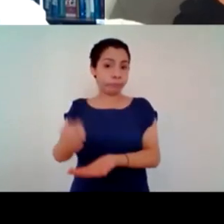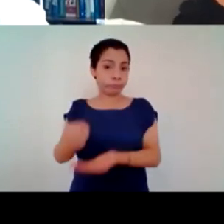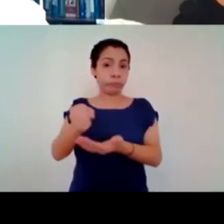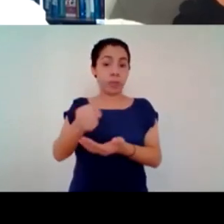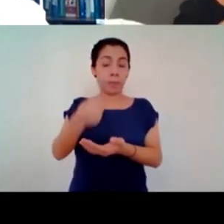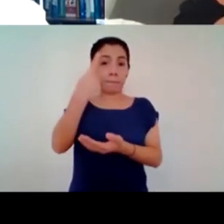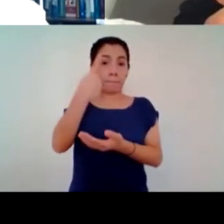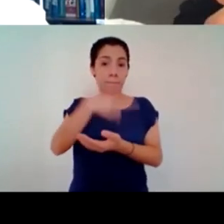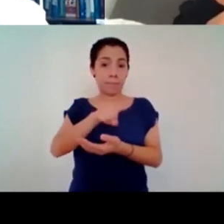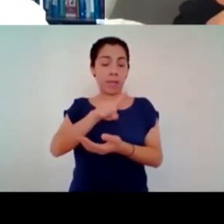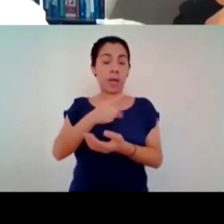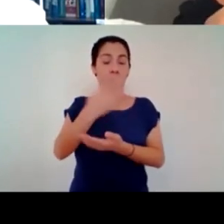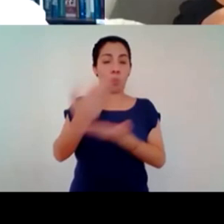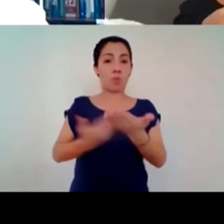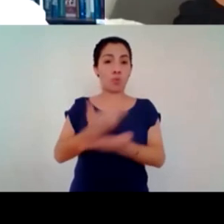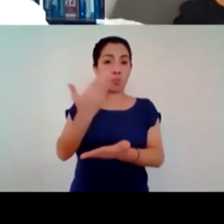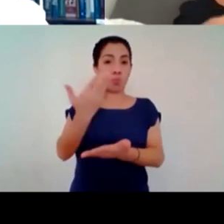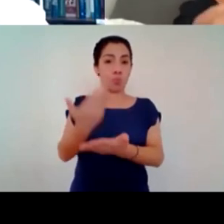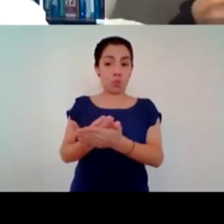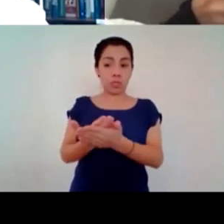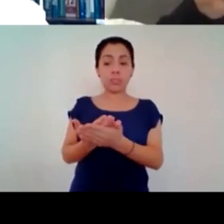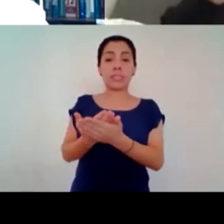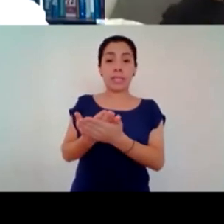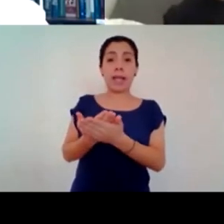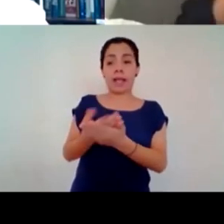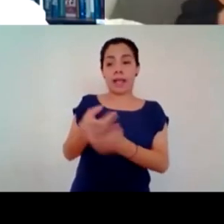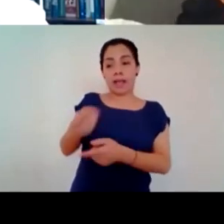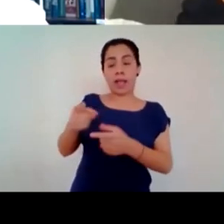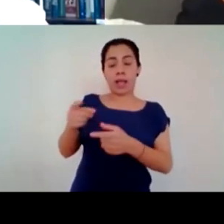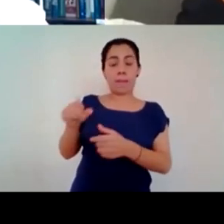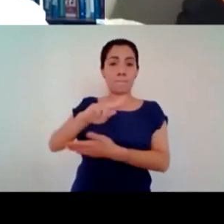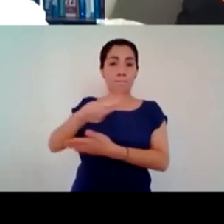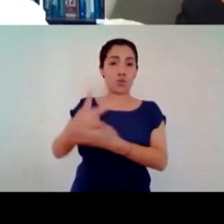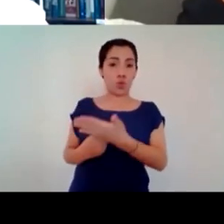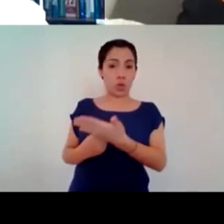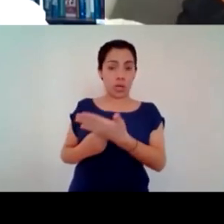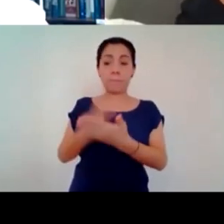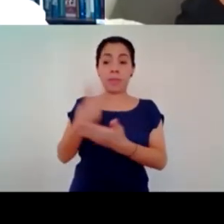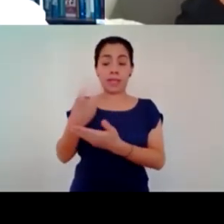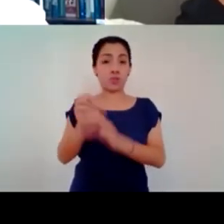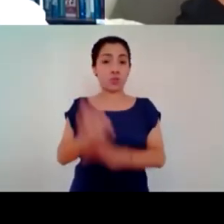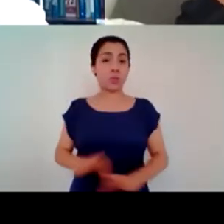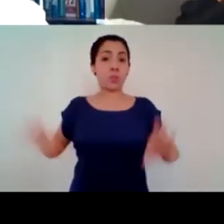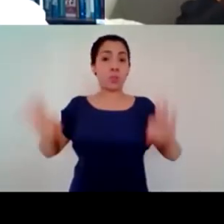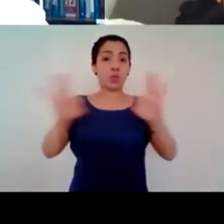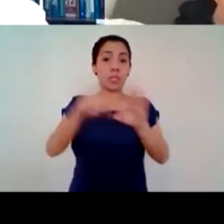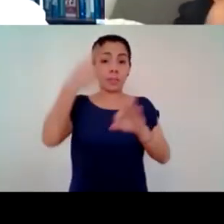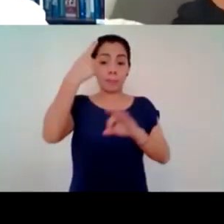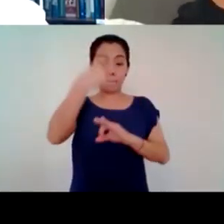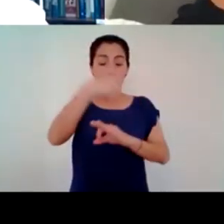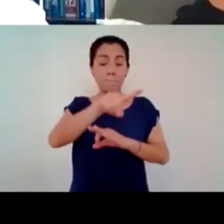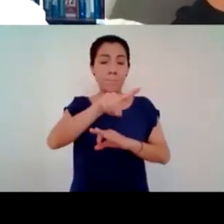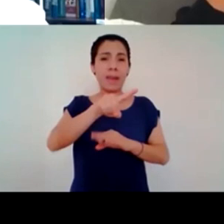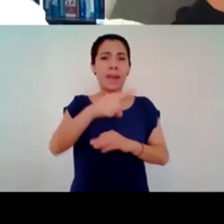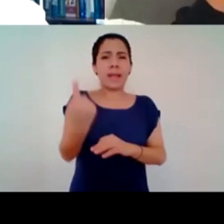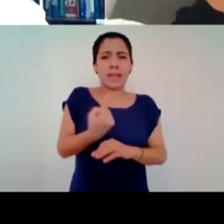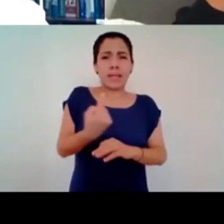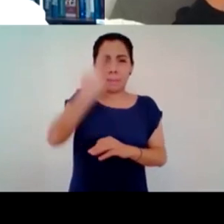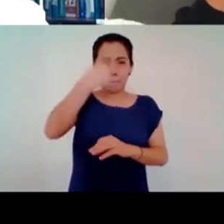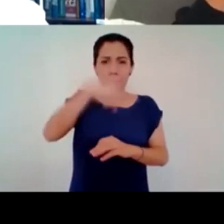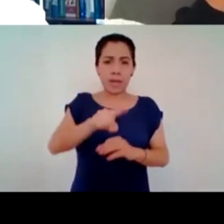integrar este tipo de modelos que abarquen este trabajo, no nomás transversal, pero integral en